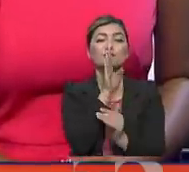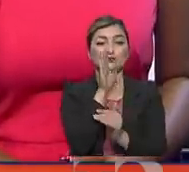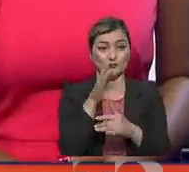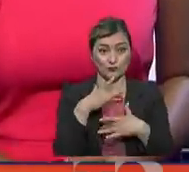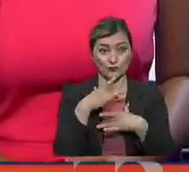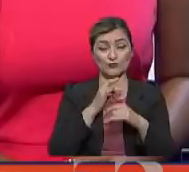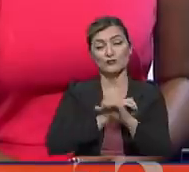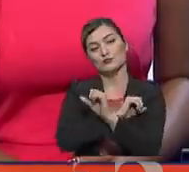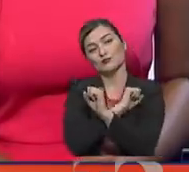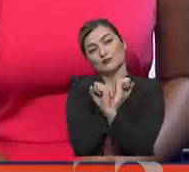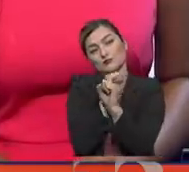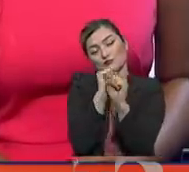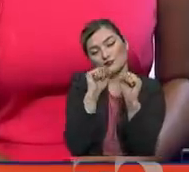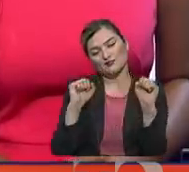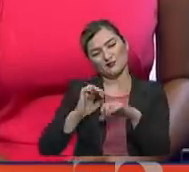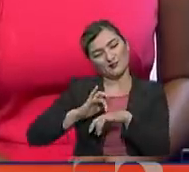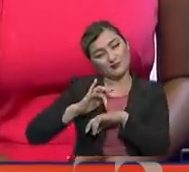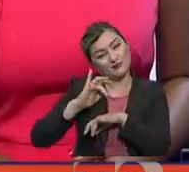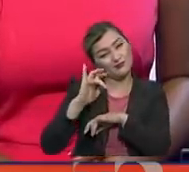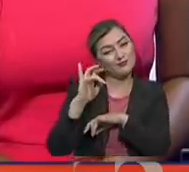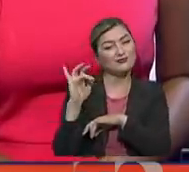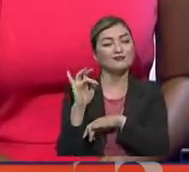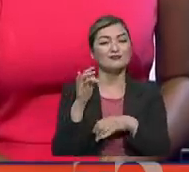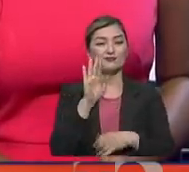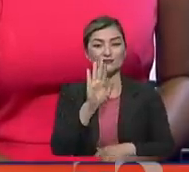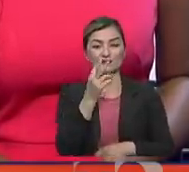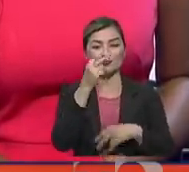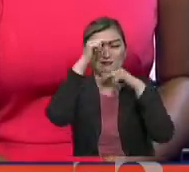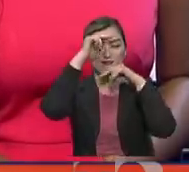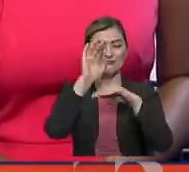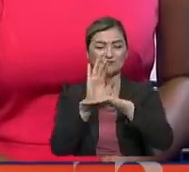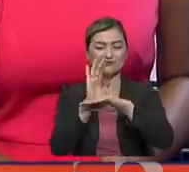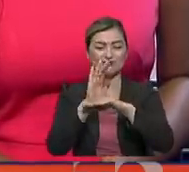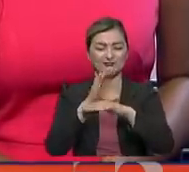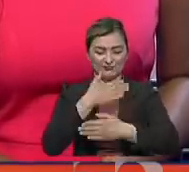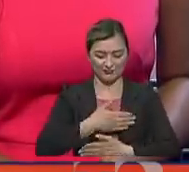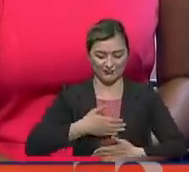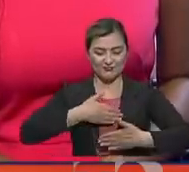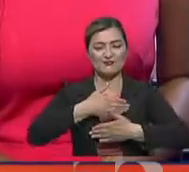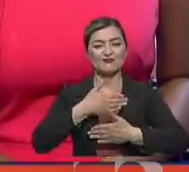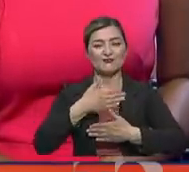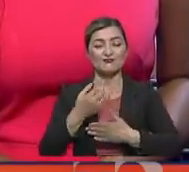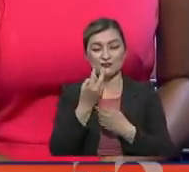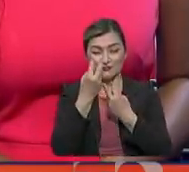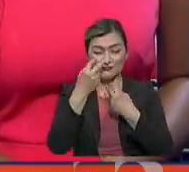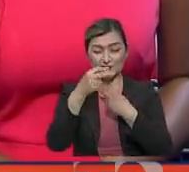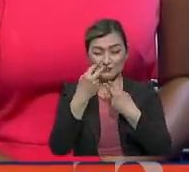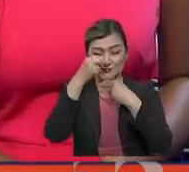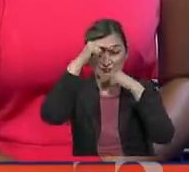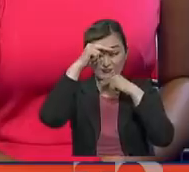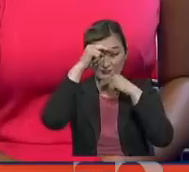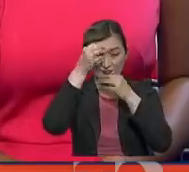gusto amanecer, madrugar y disfrutar de su compañía. Gracias por informarse junto a nosotros. Por